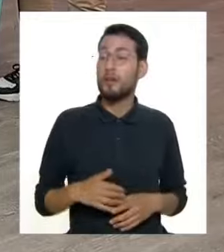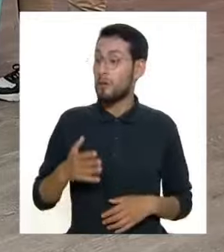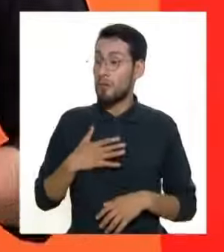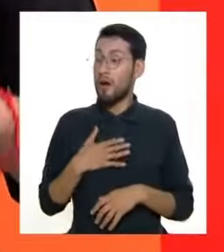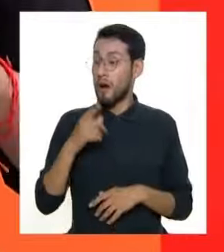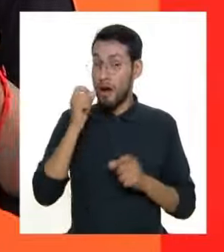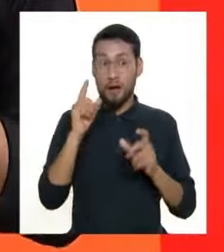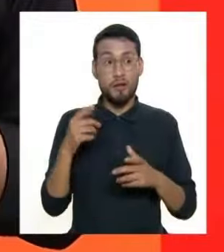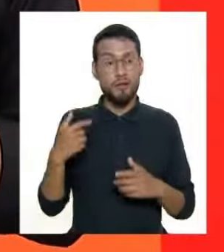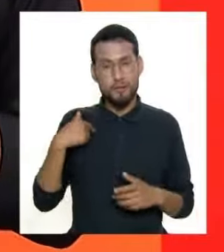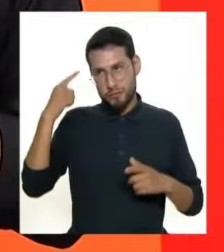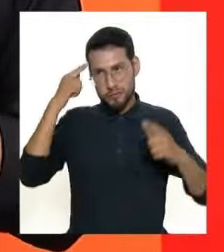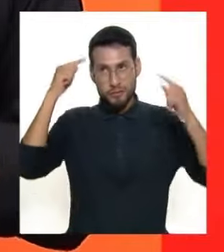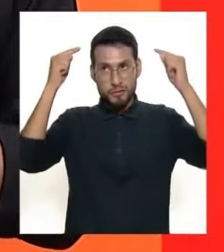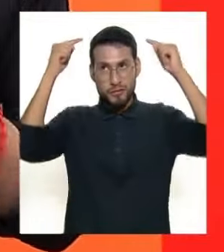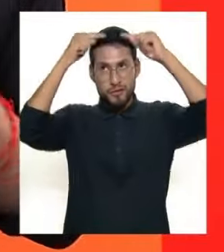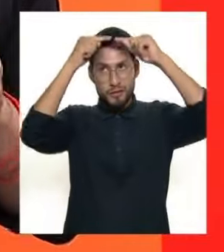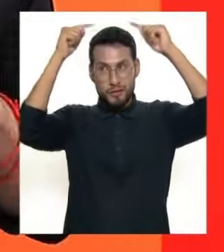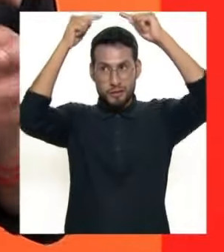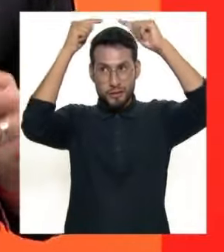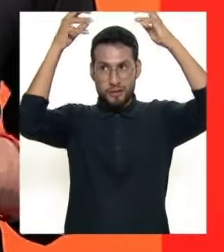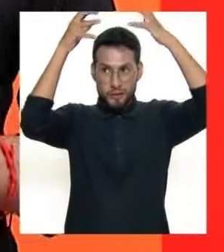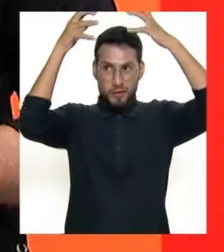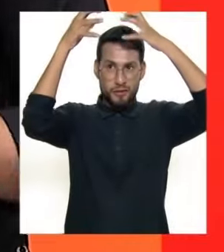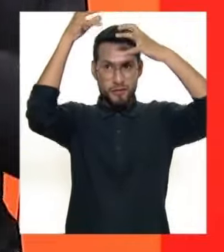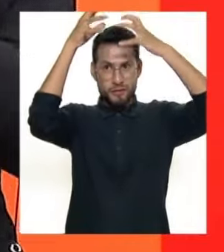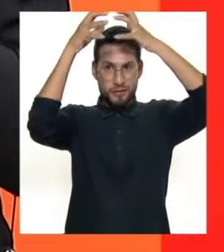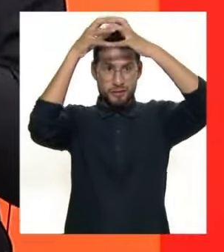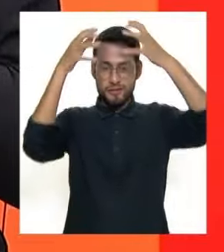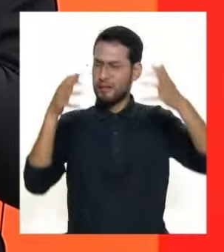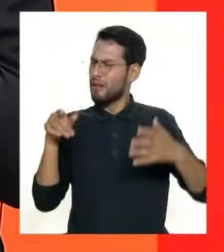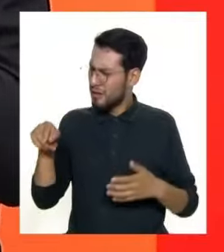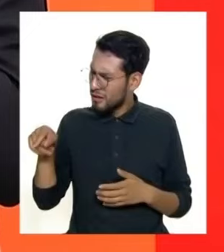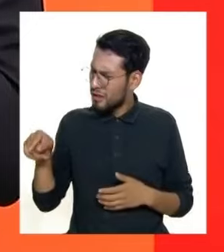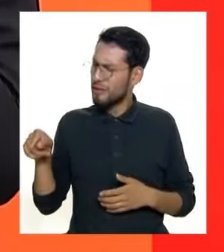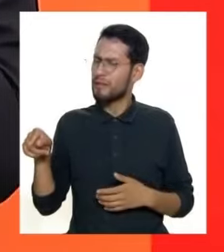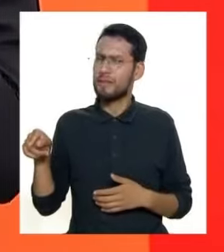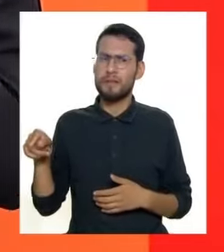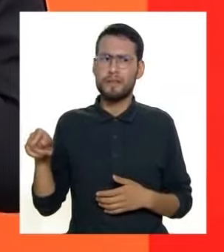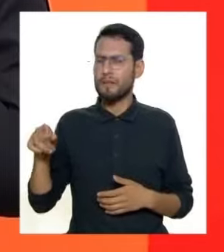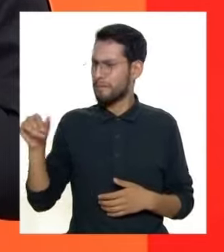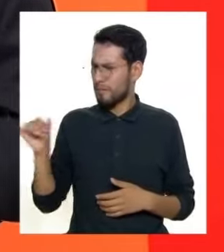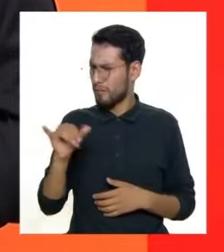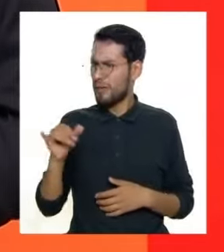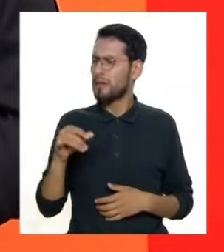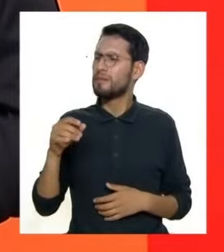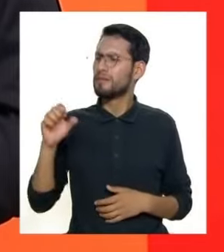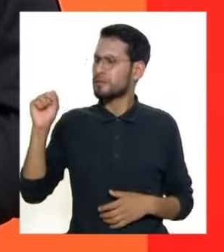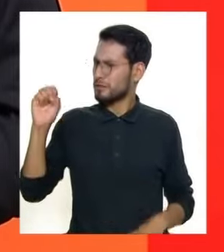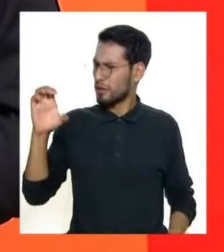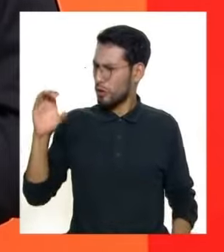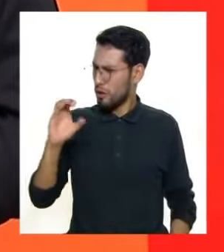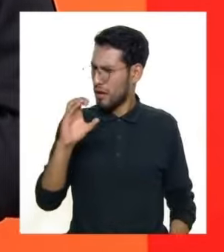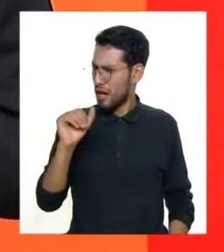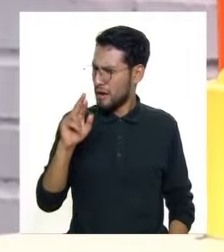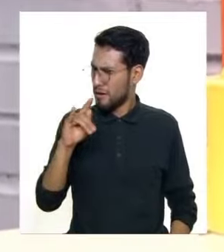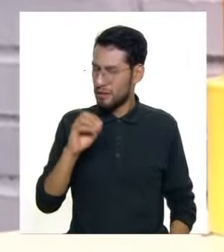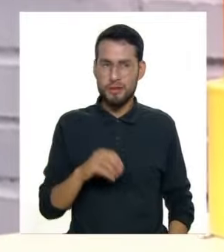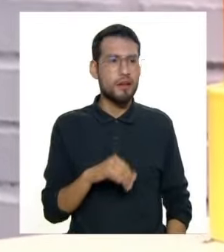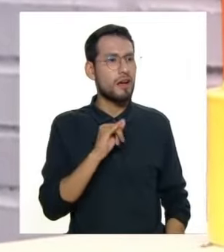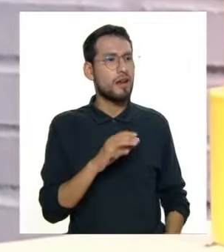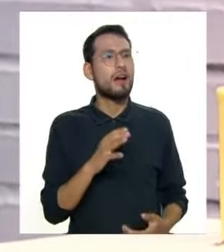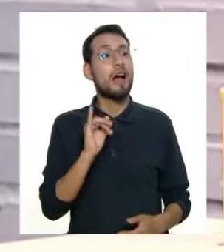atando cabos, ¿no? Mi cerebro va uniendo así por momentos, se va. ¿Ese es lo mismo del seco de cabrito? Claro, sí, claro.